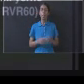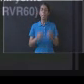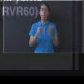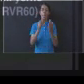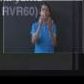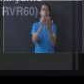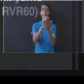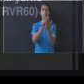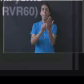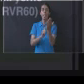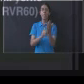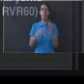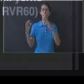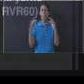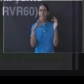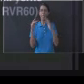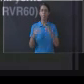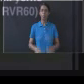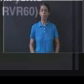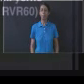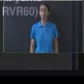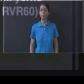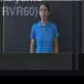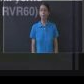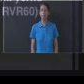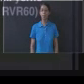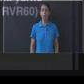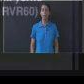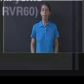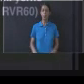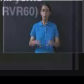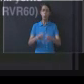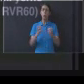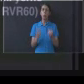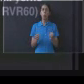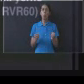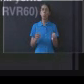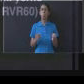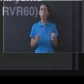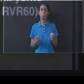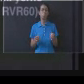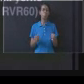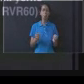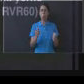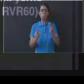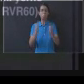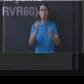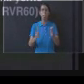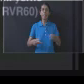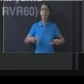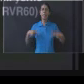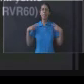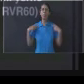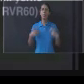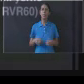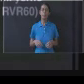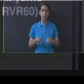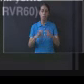El arte de la guerra. Es un libro de manipulación. De cómo manejar las vidas, cómo hacer tal cosa. Lo leen todos los administradores de empresas.